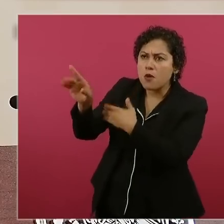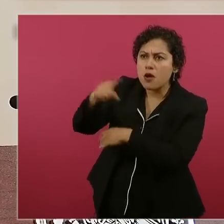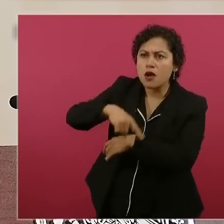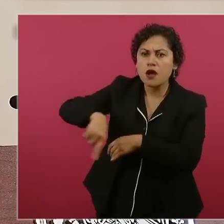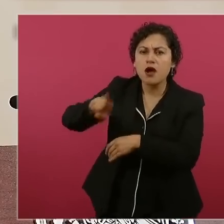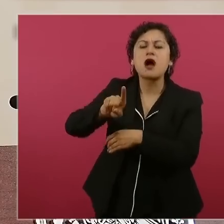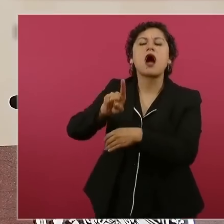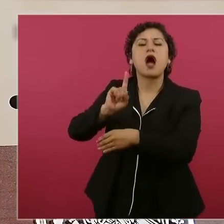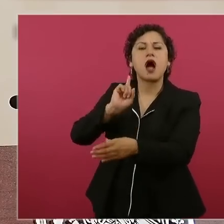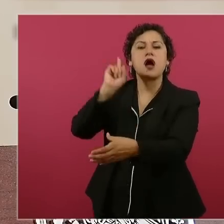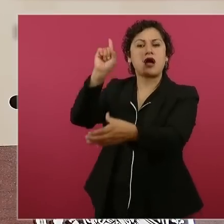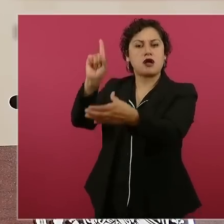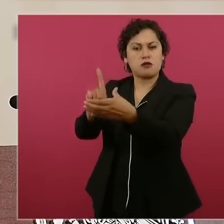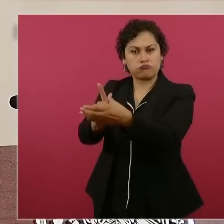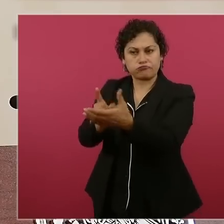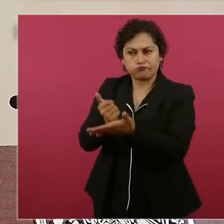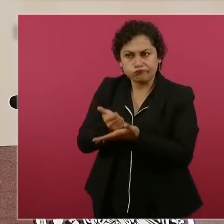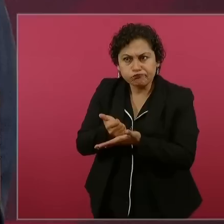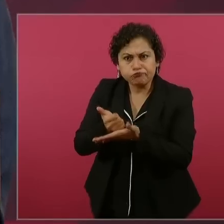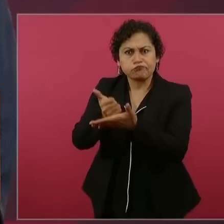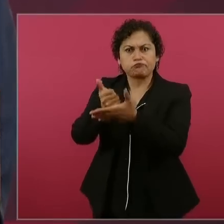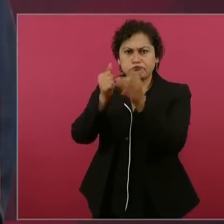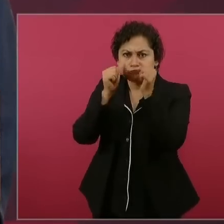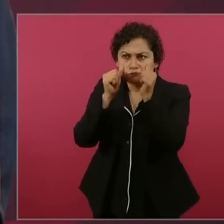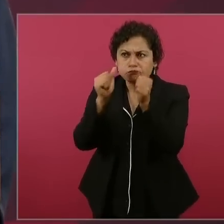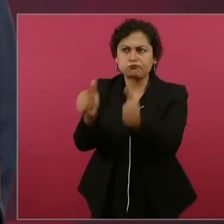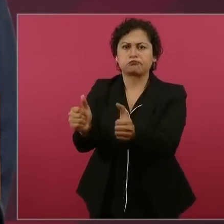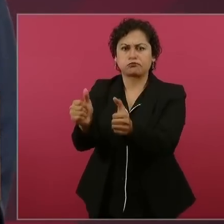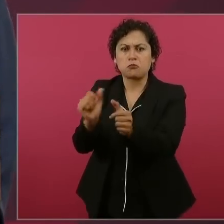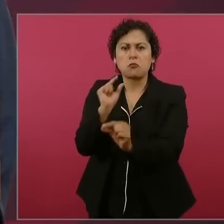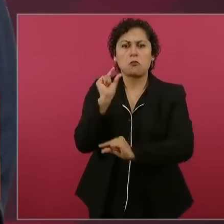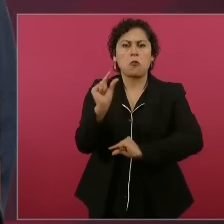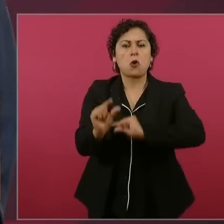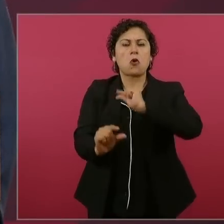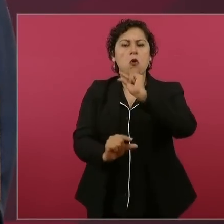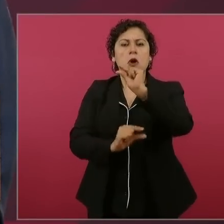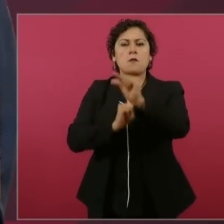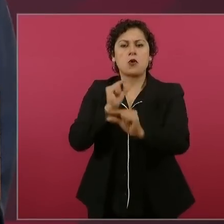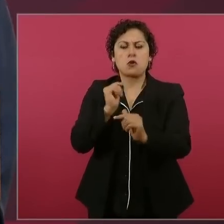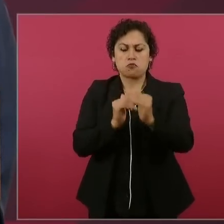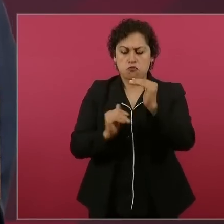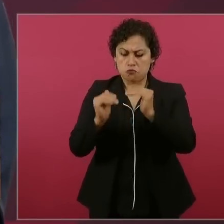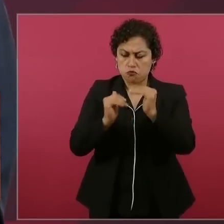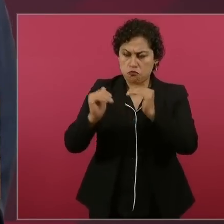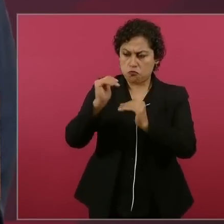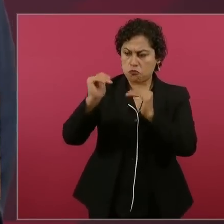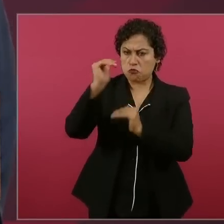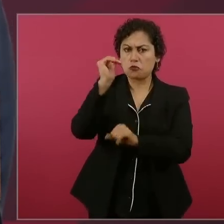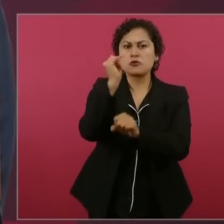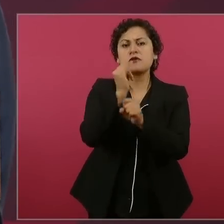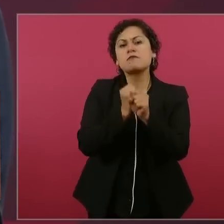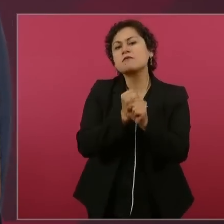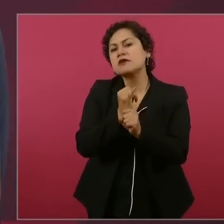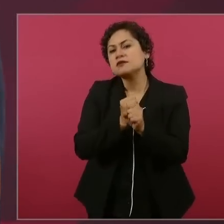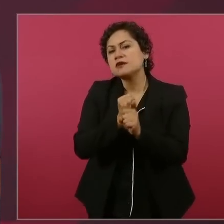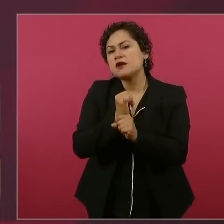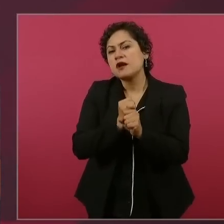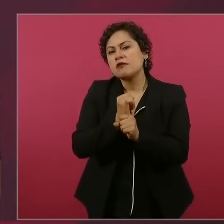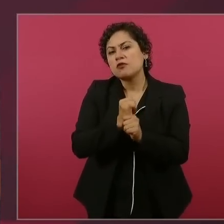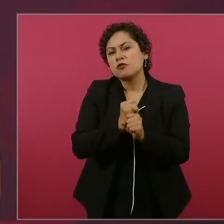y llegó a ser un investigador de primer nivel.